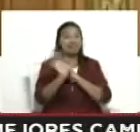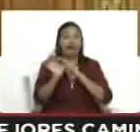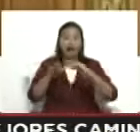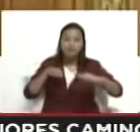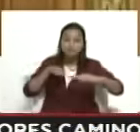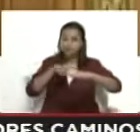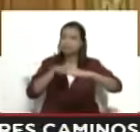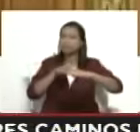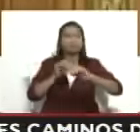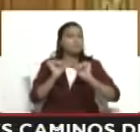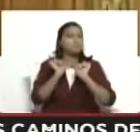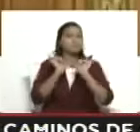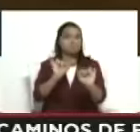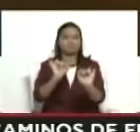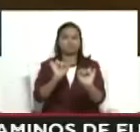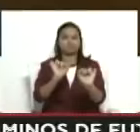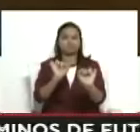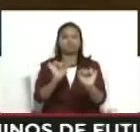Y no pasaba nadie.